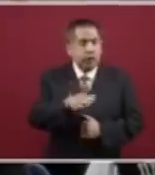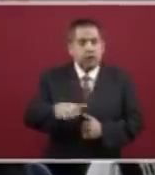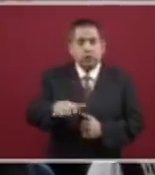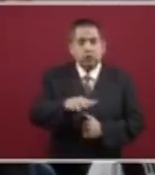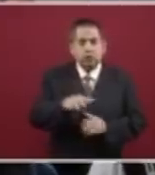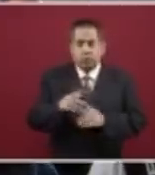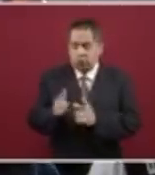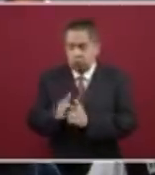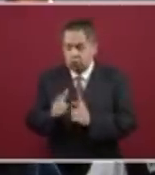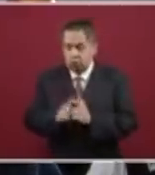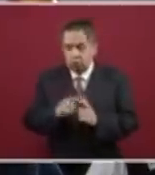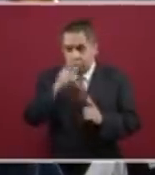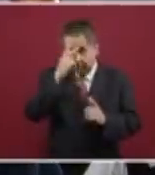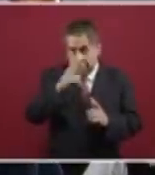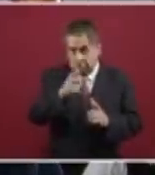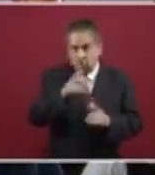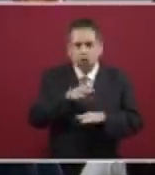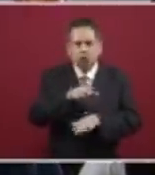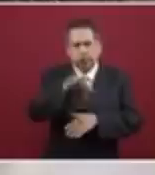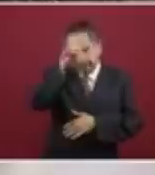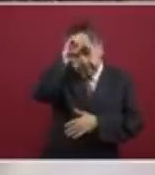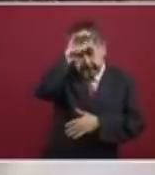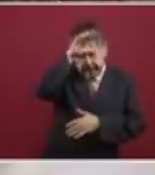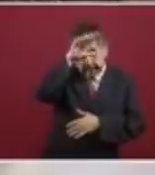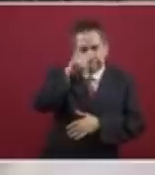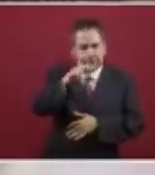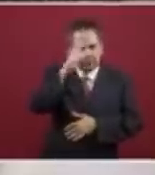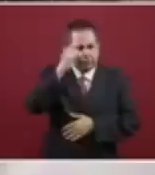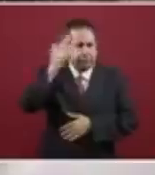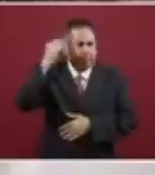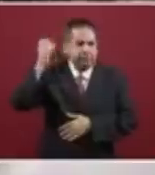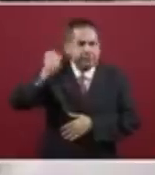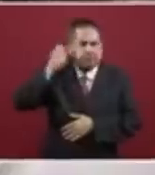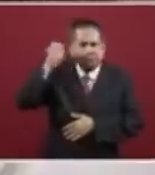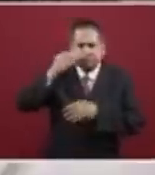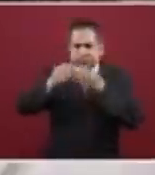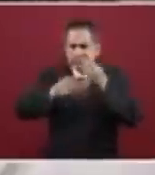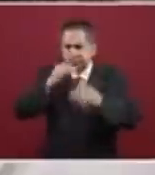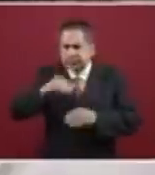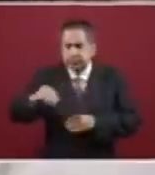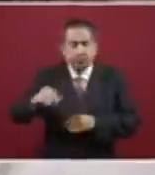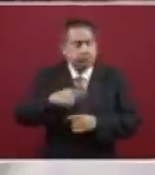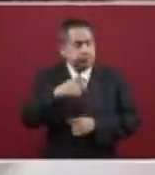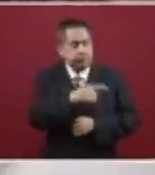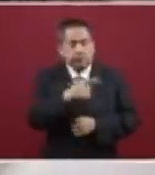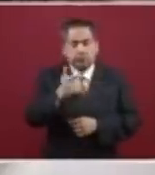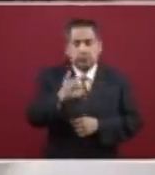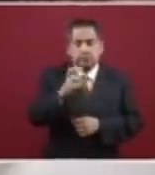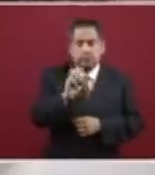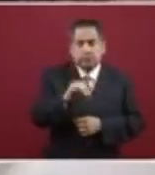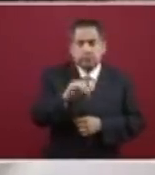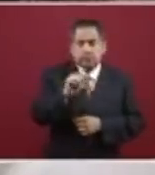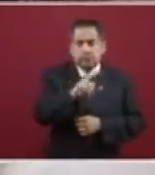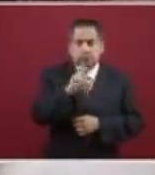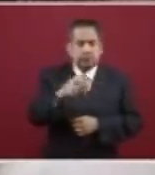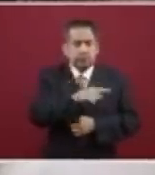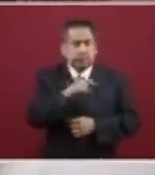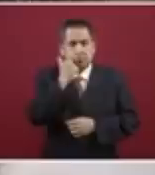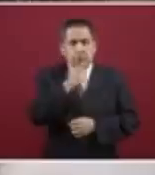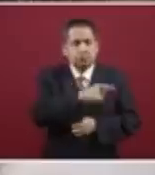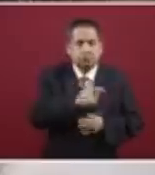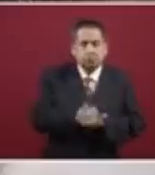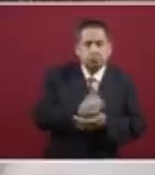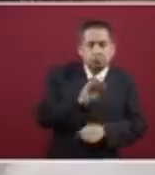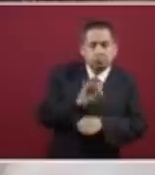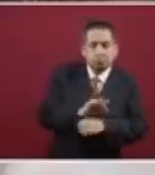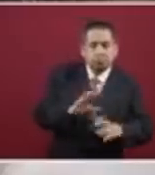Grupo México, ya que usted había firmado incluso todavía en campaña que Germán Larrea nunca quiso comprometerse al rescate de